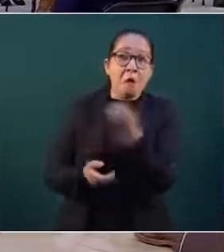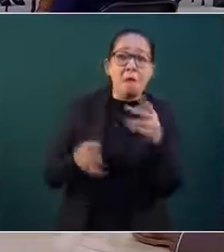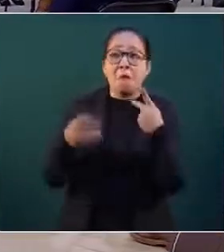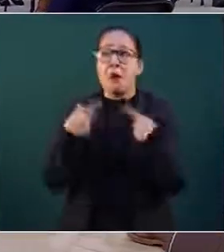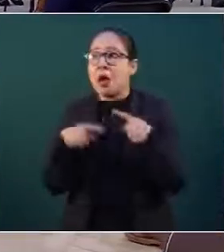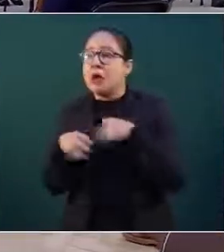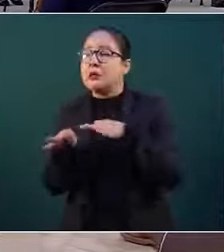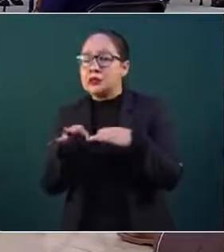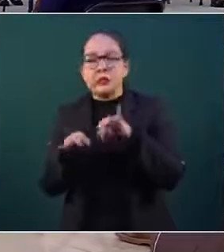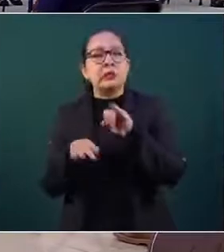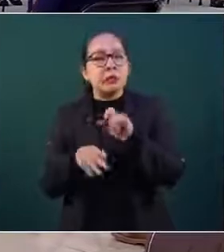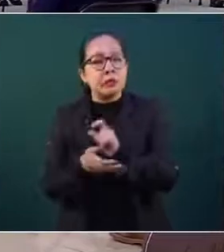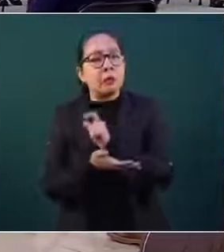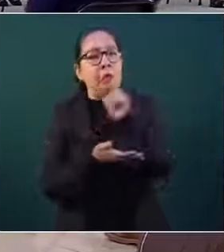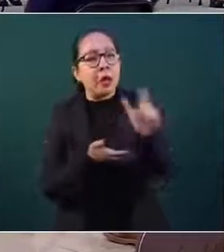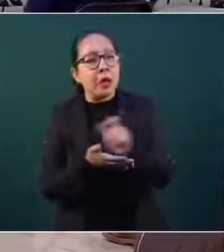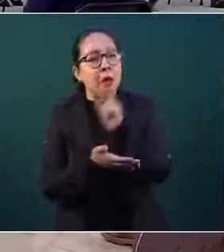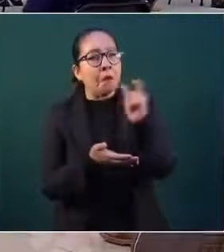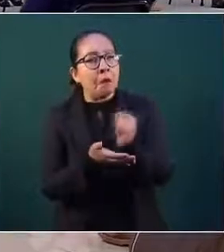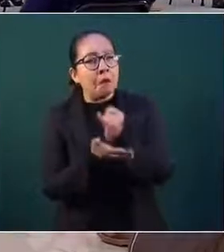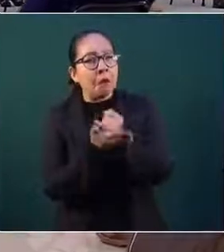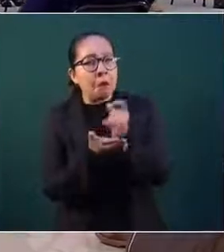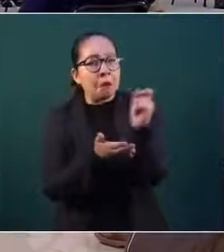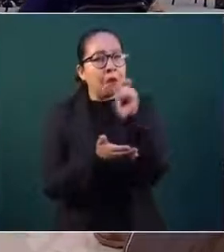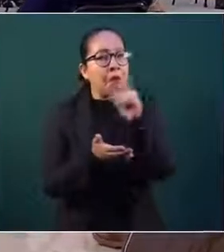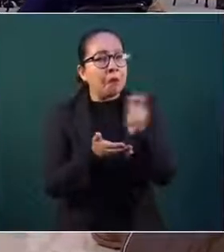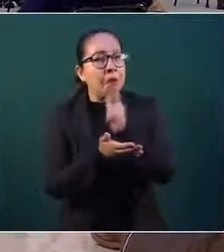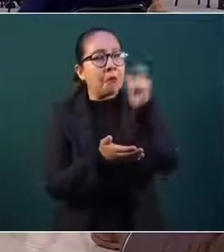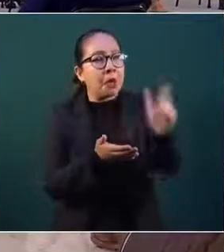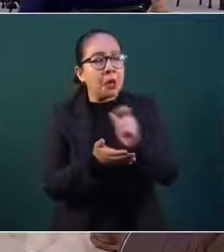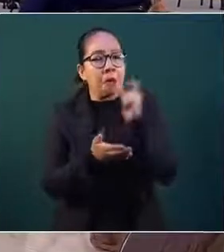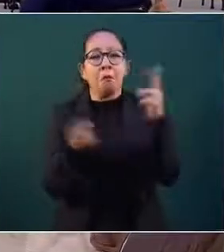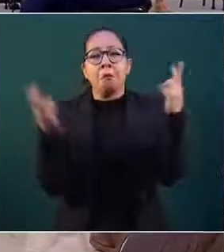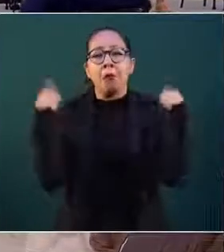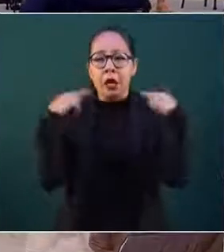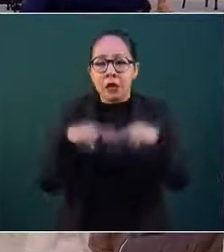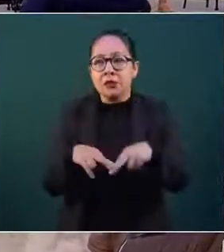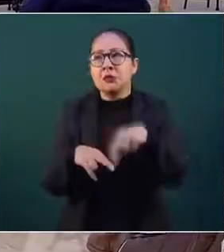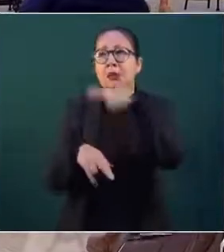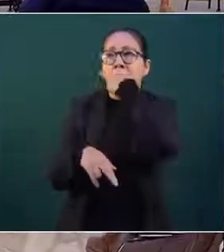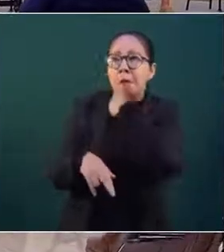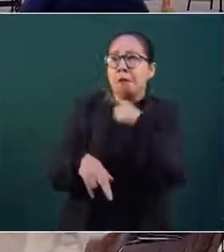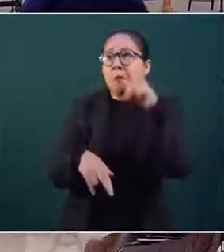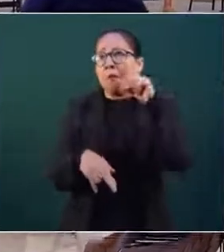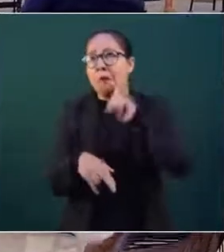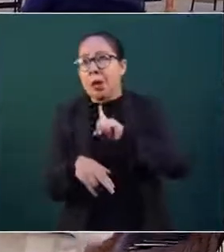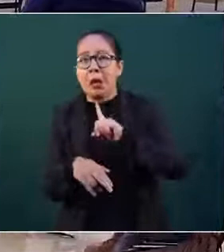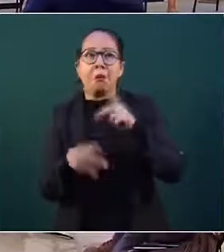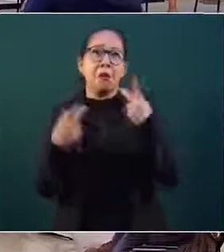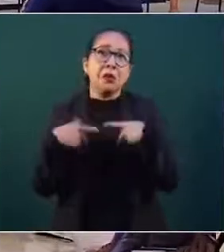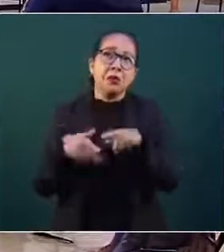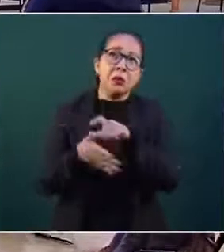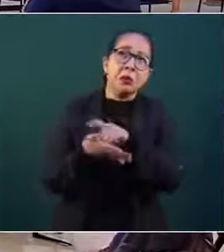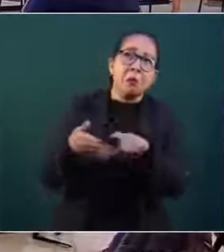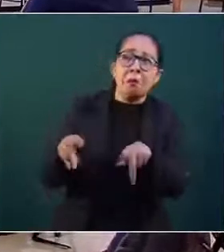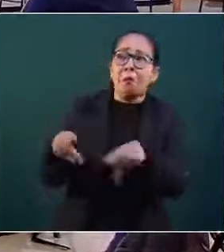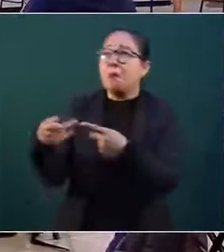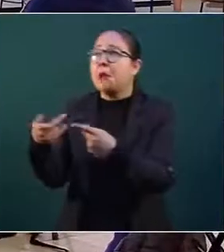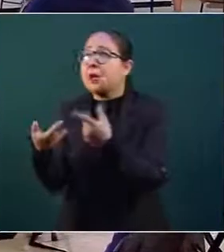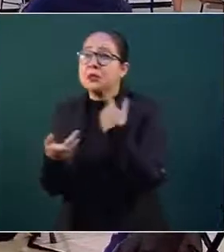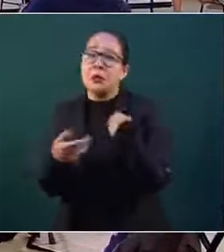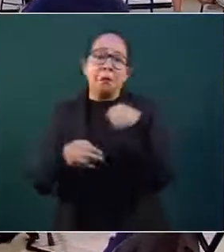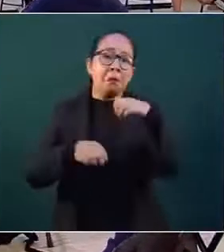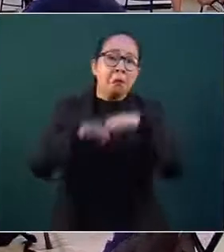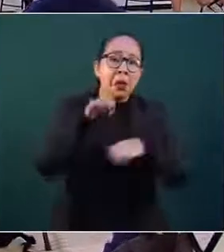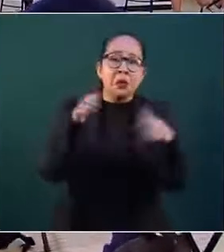obrero, pagaba el profesional, la maestra, el maestro, el comerciante, el pequeño,